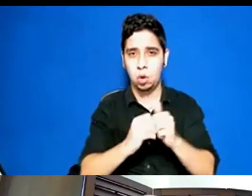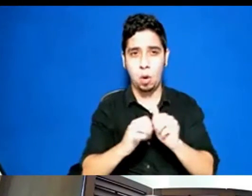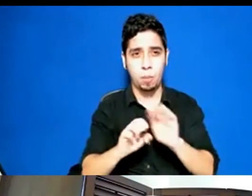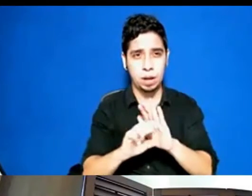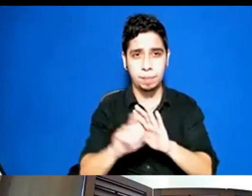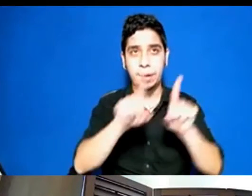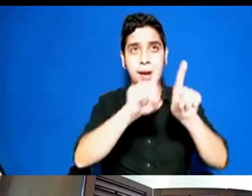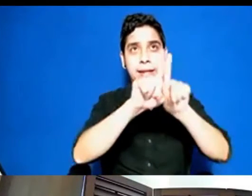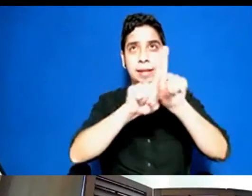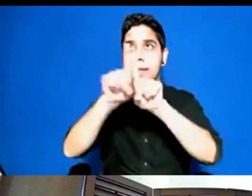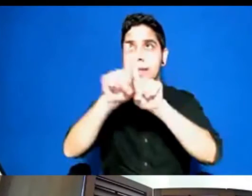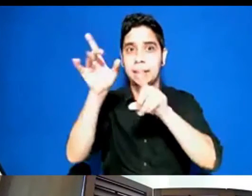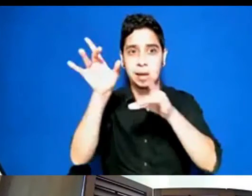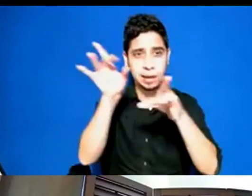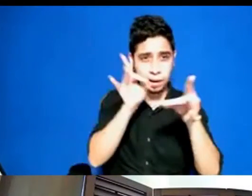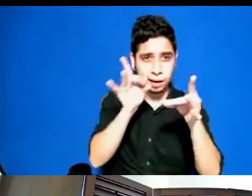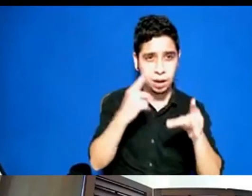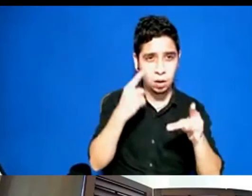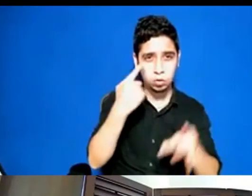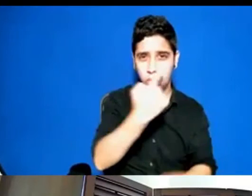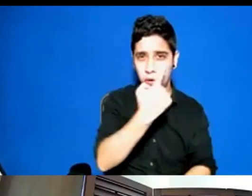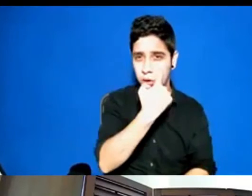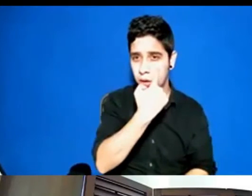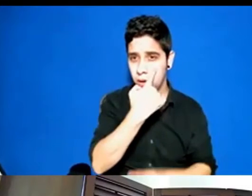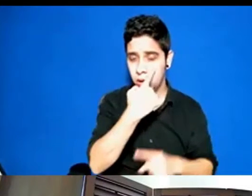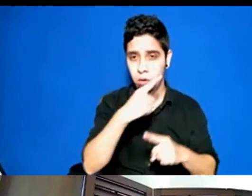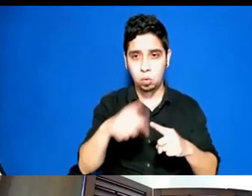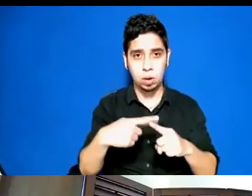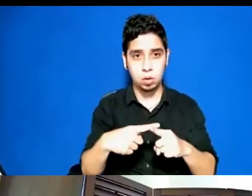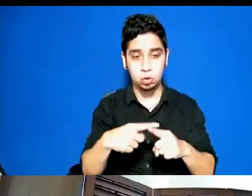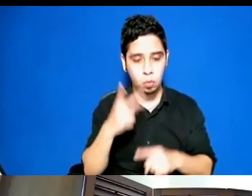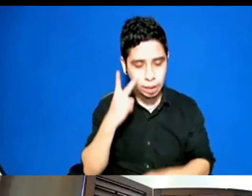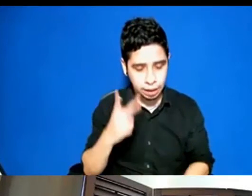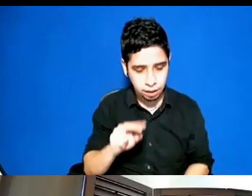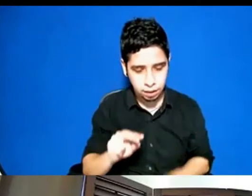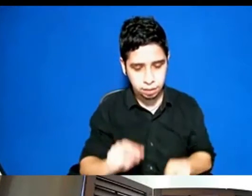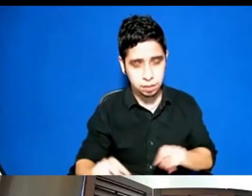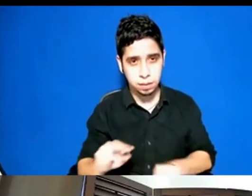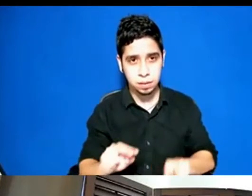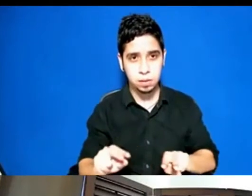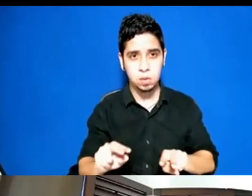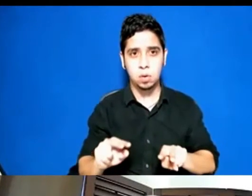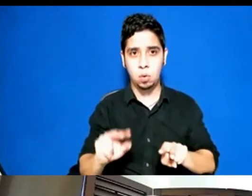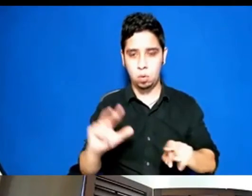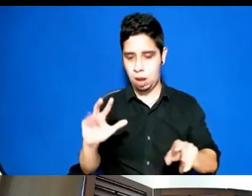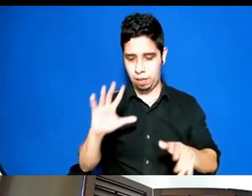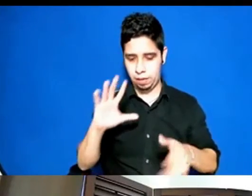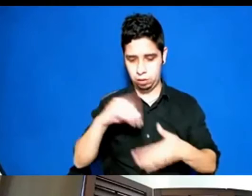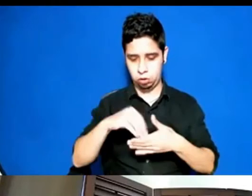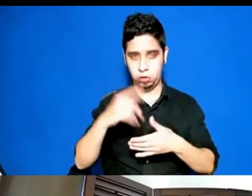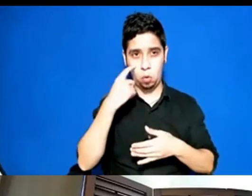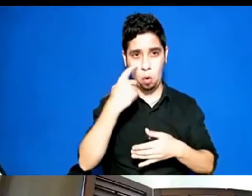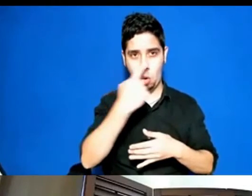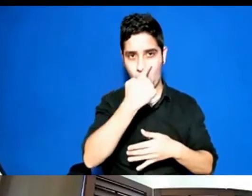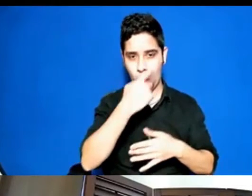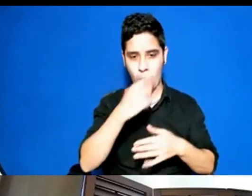de pronto, cuando tú te fijas bien, estás viendo como un universo ahí adentro, y te